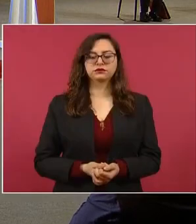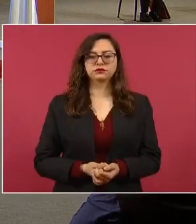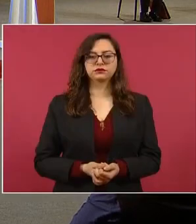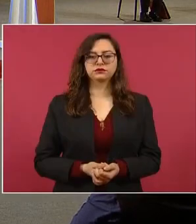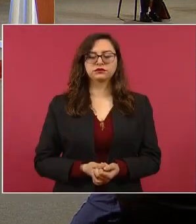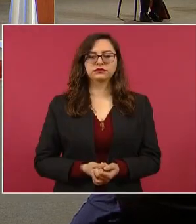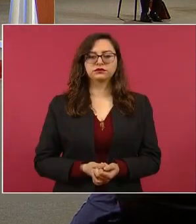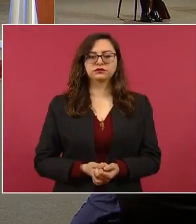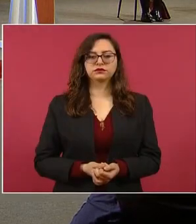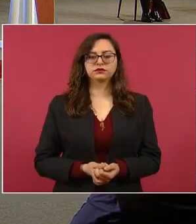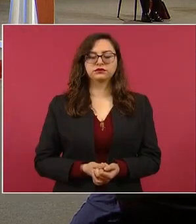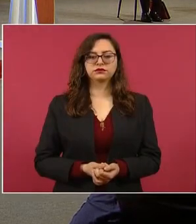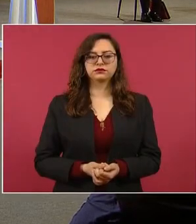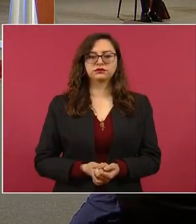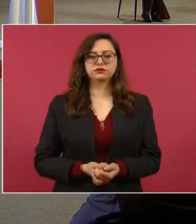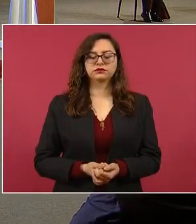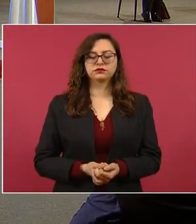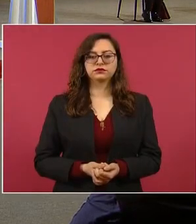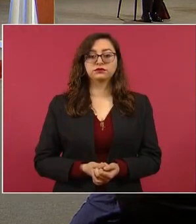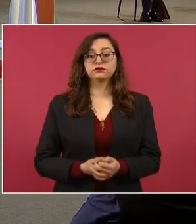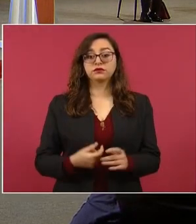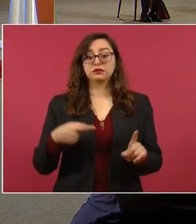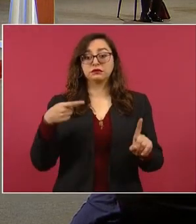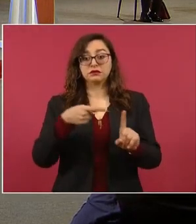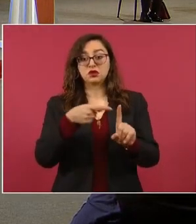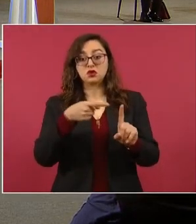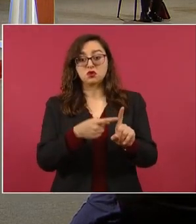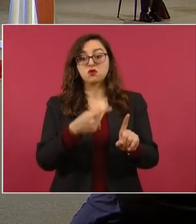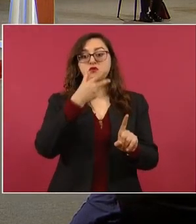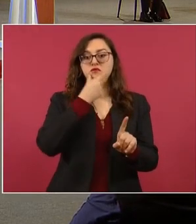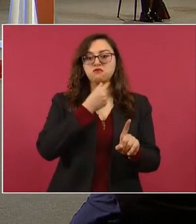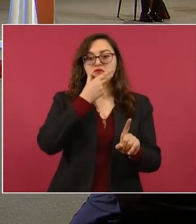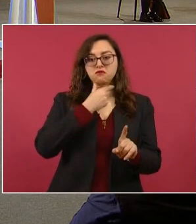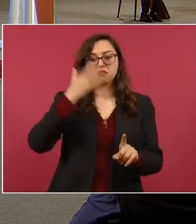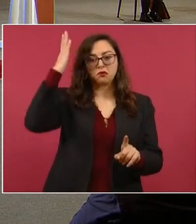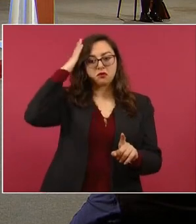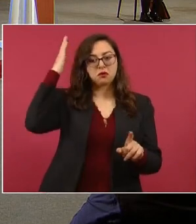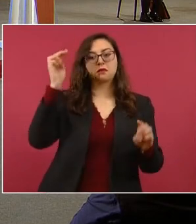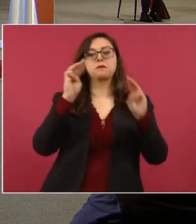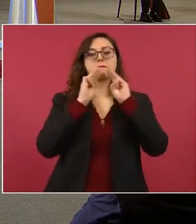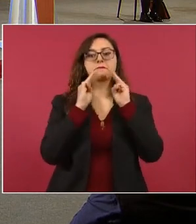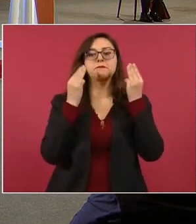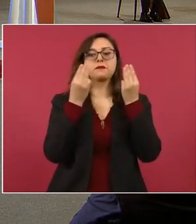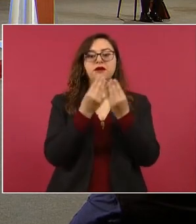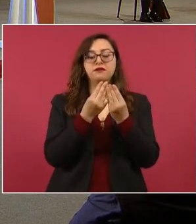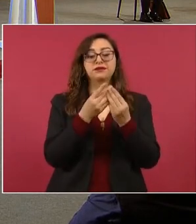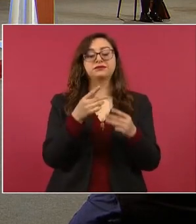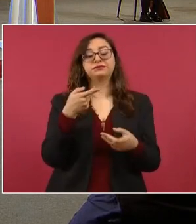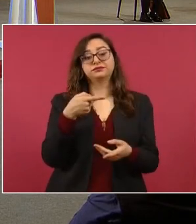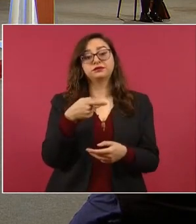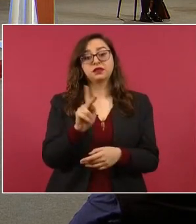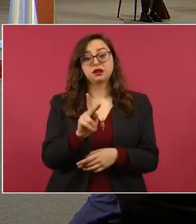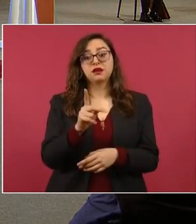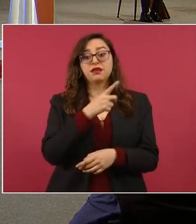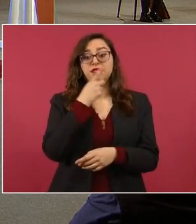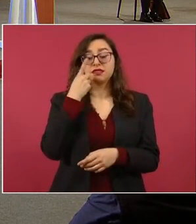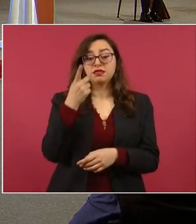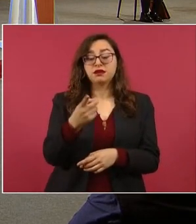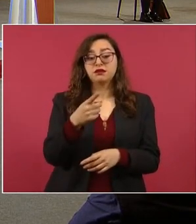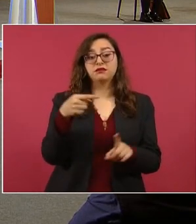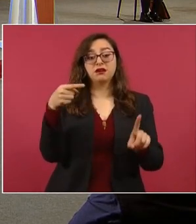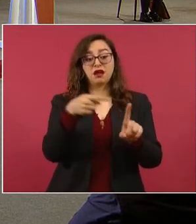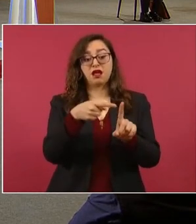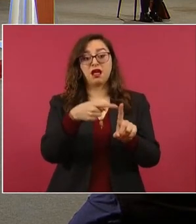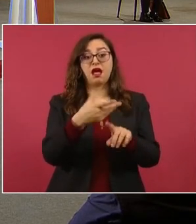Lima. Un antecedente relevante es que esta persona había sido ya detenida y vinculado a proceso